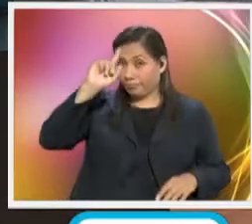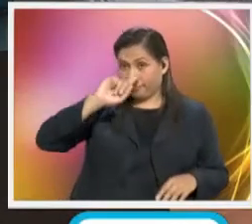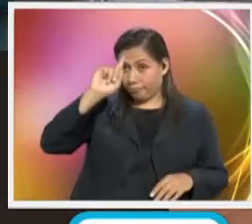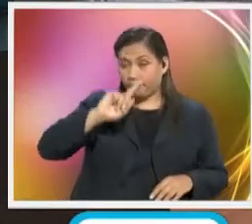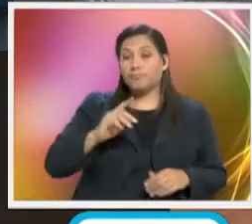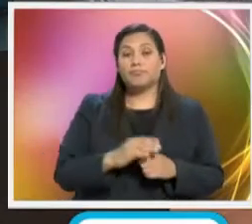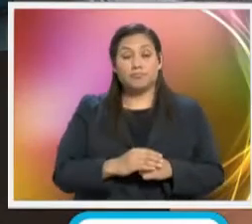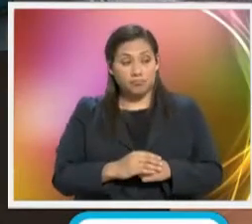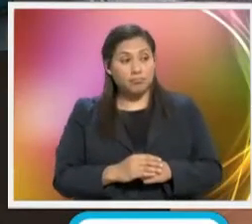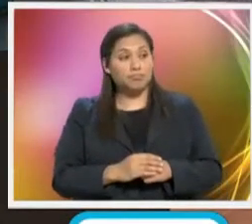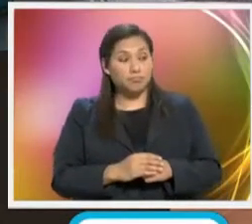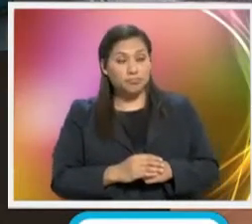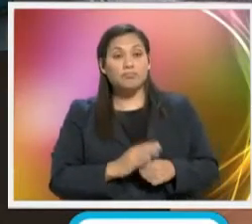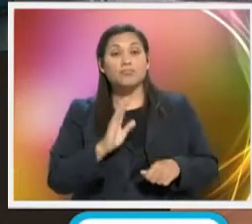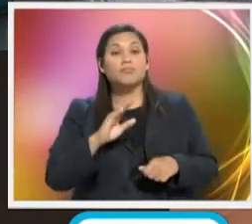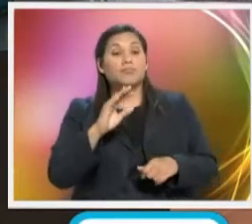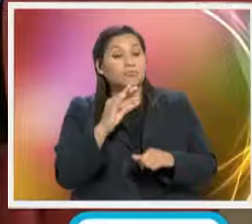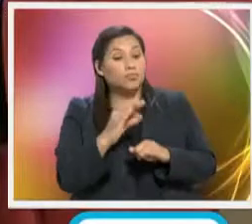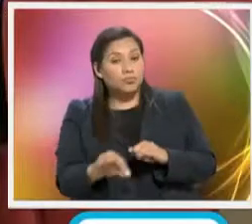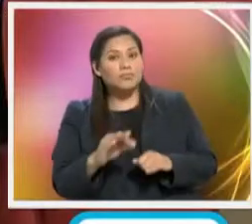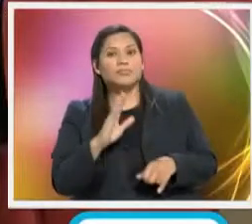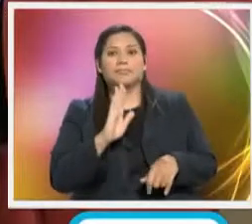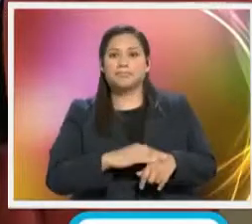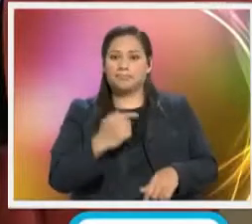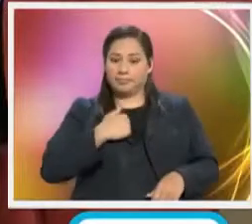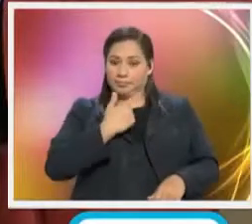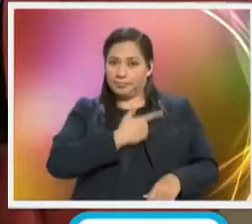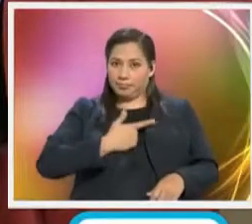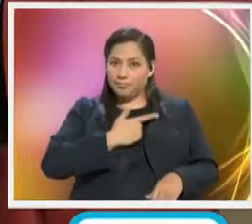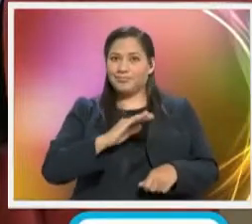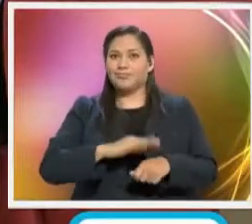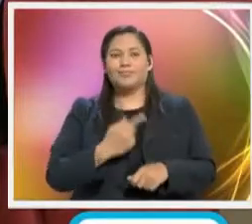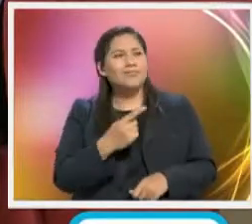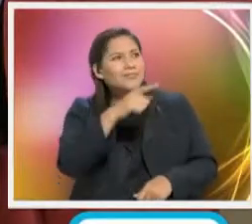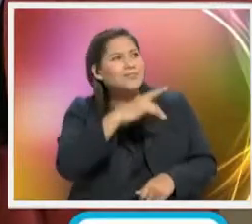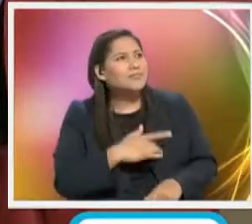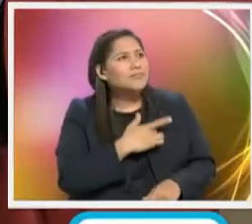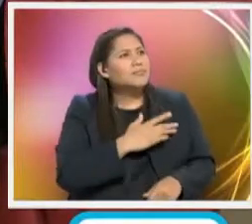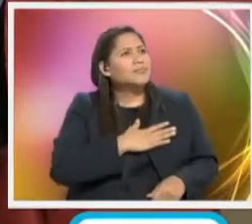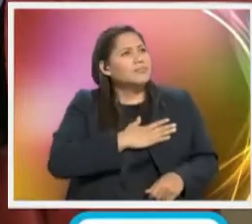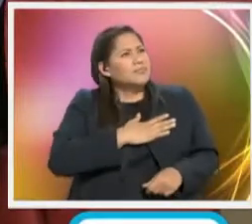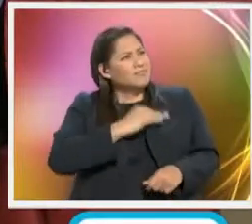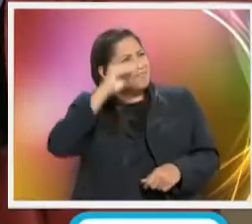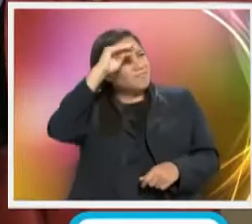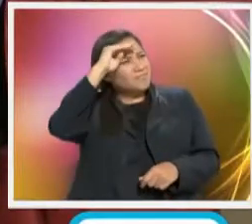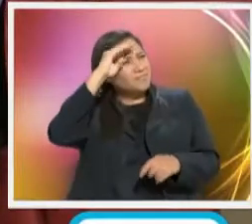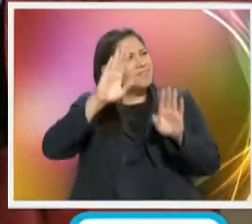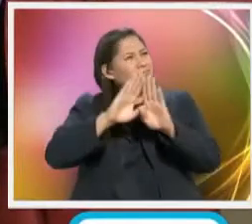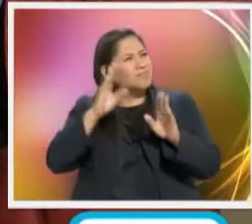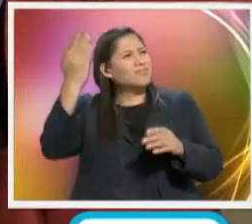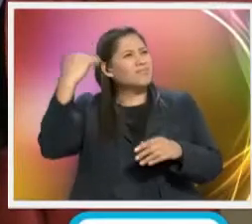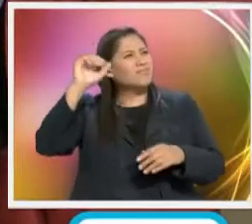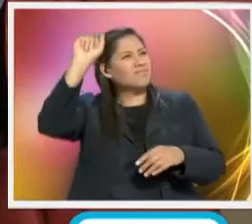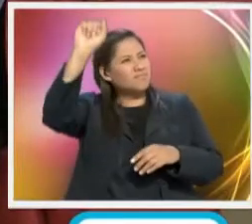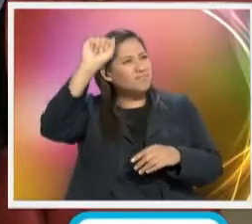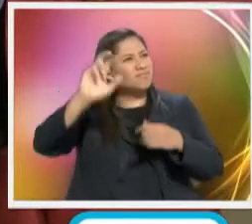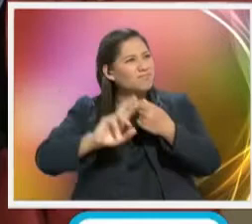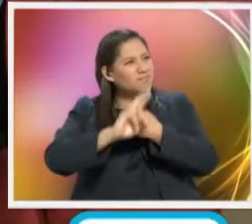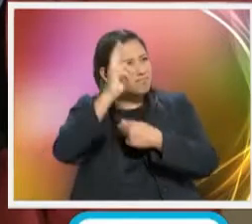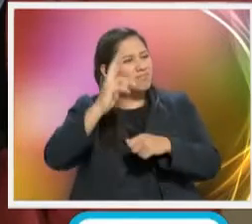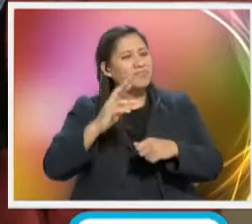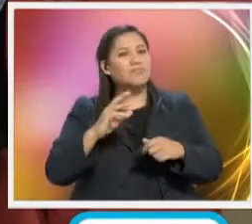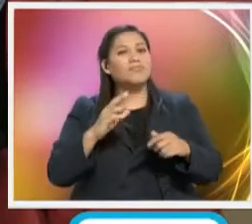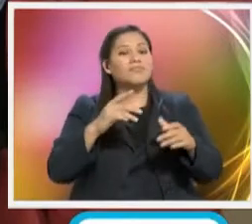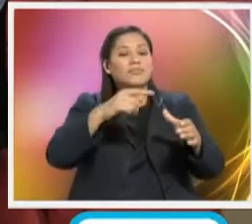recomendaciones. Excelente recomendación. Sobre todo esta última me interesa porque nos dices que nos lleva el sentir y el pensar de los ideales revolucionarios, pero a una